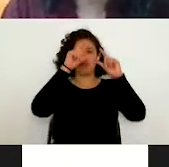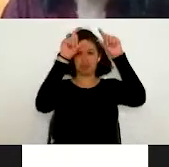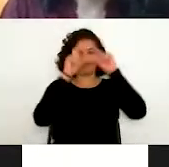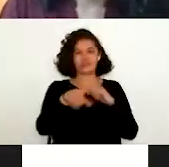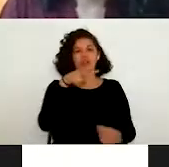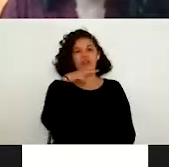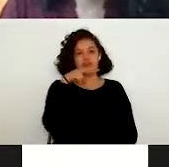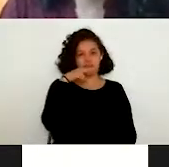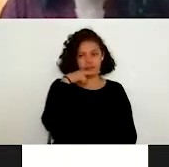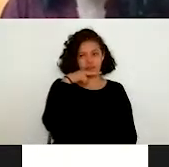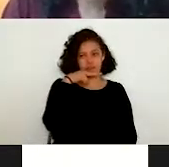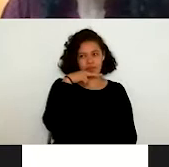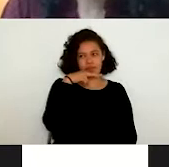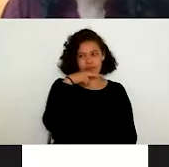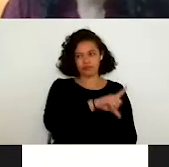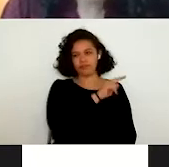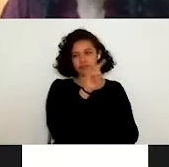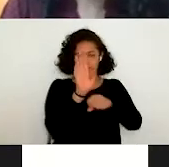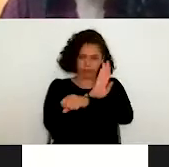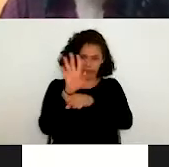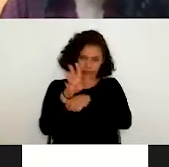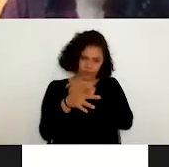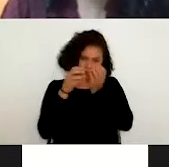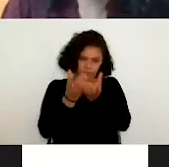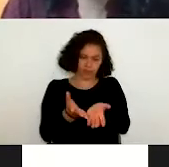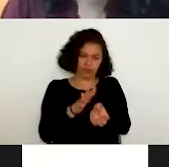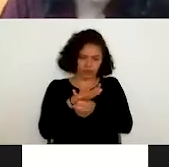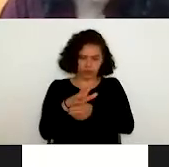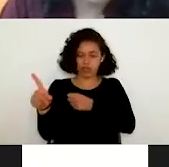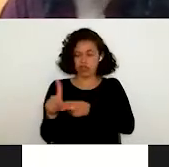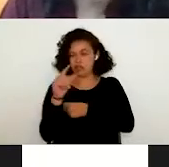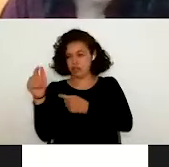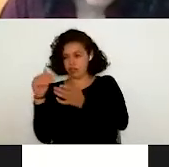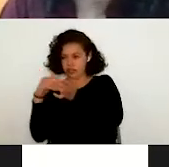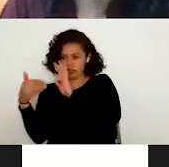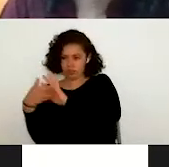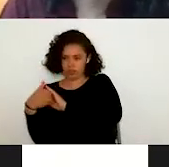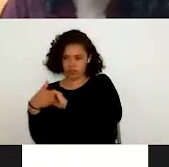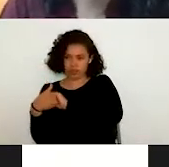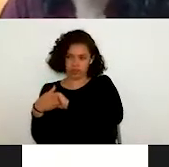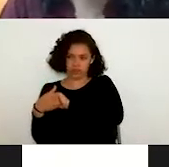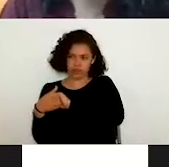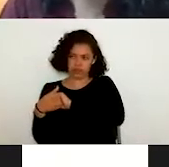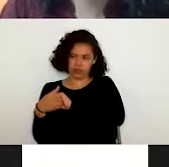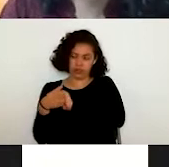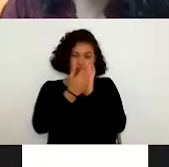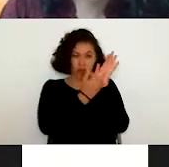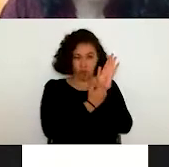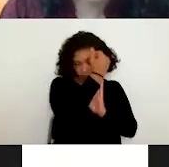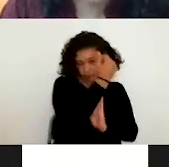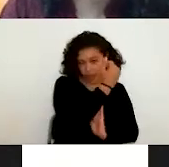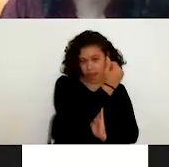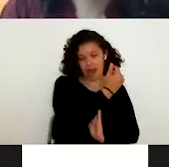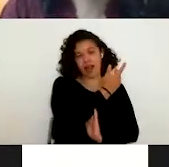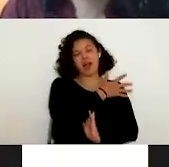verbo, el beneficio o el aporte y la estrategia, ¿no? Aumentar las posibilidades de